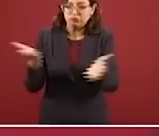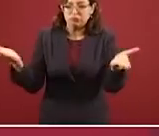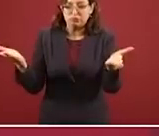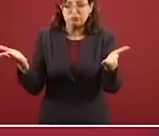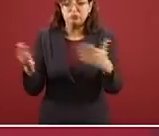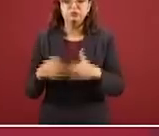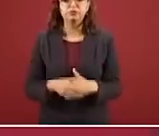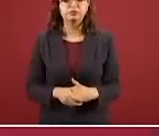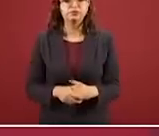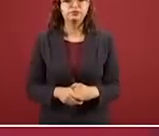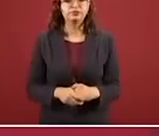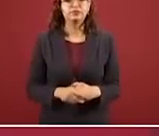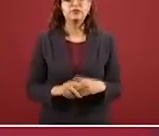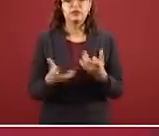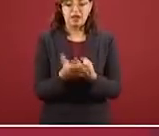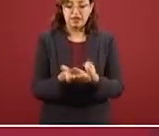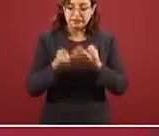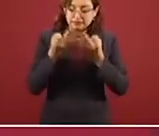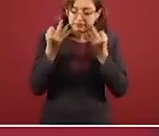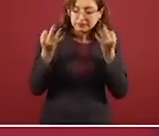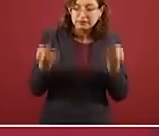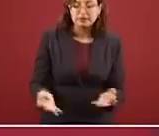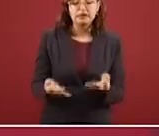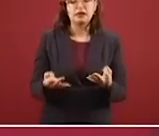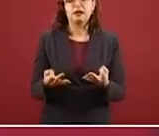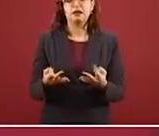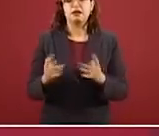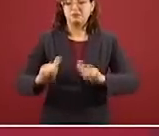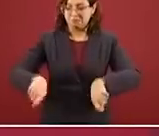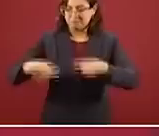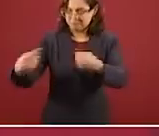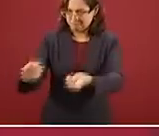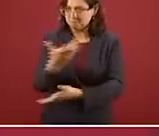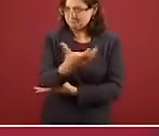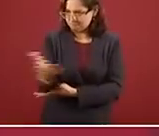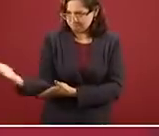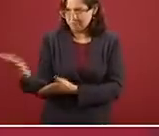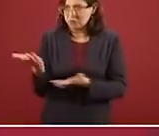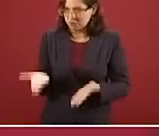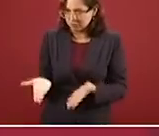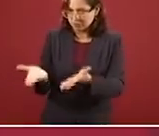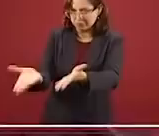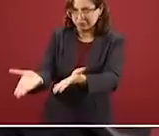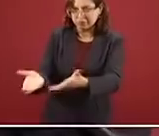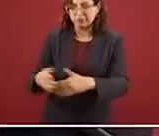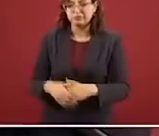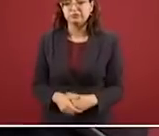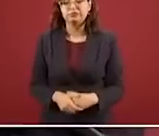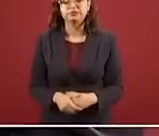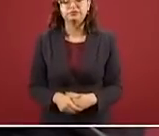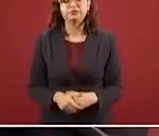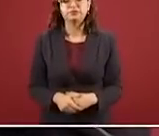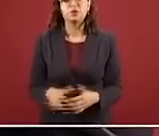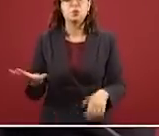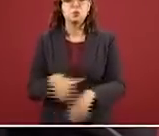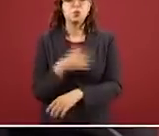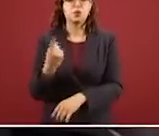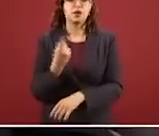Se entrega la tierra a los campesinos, que estaba